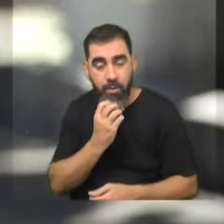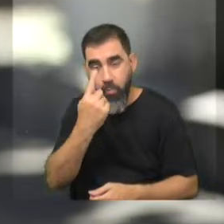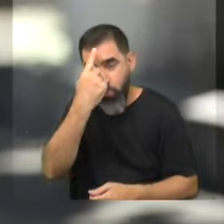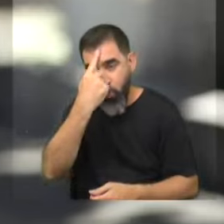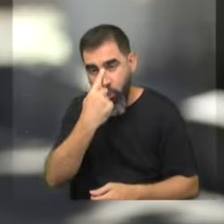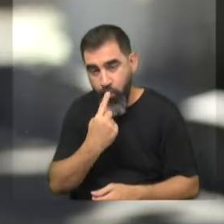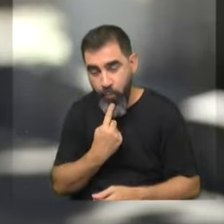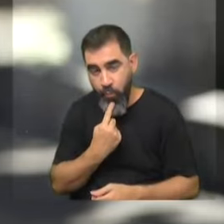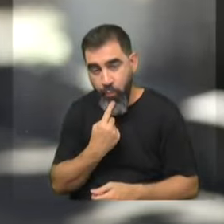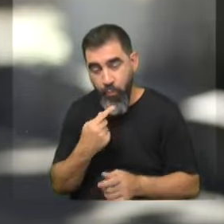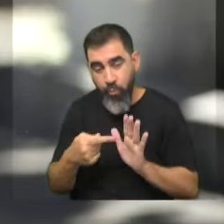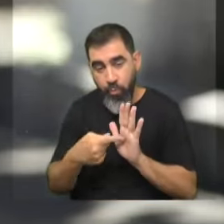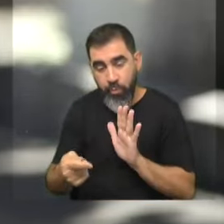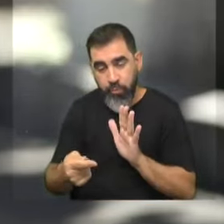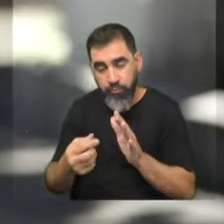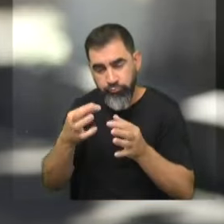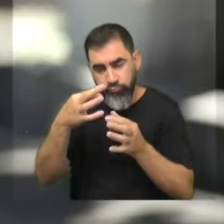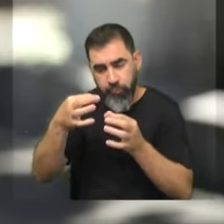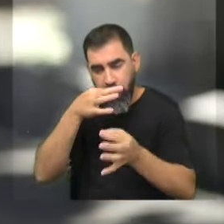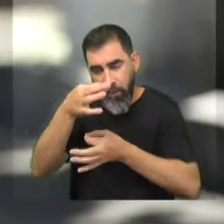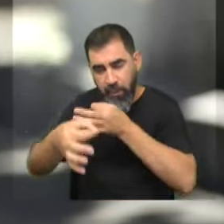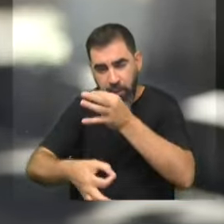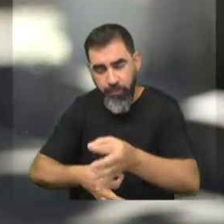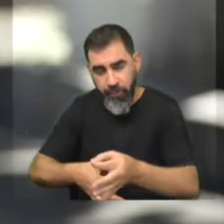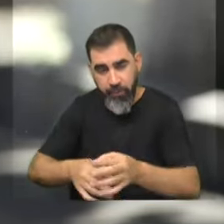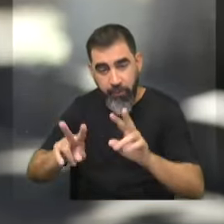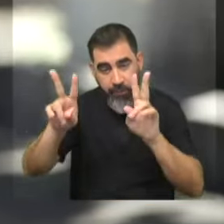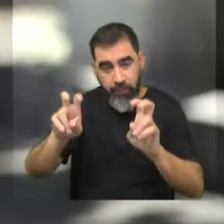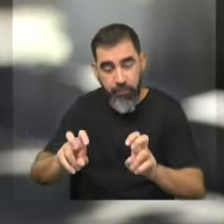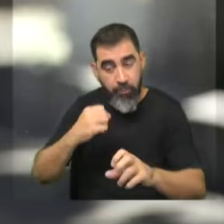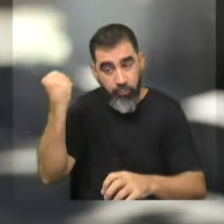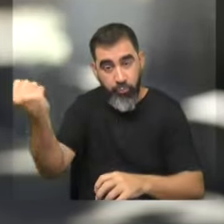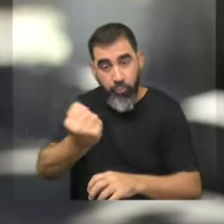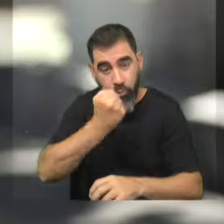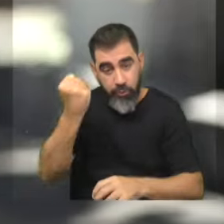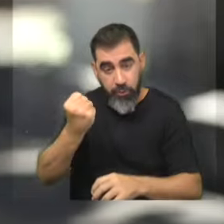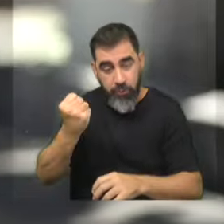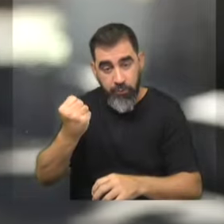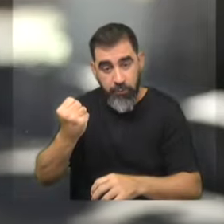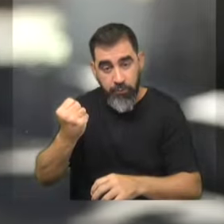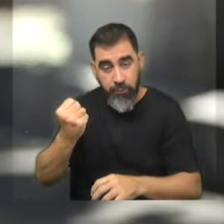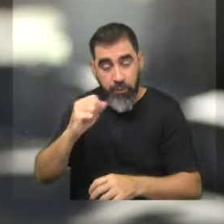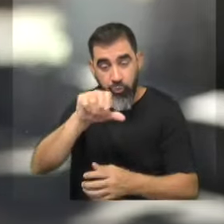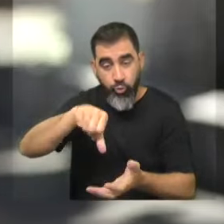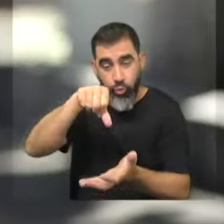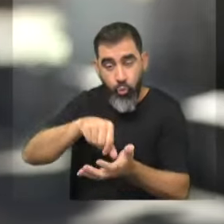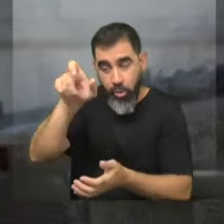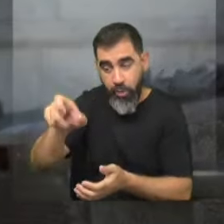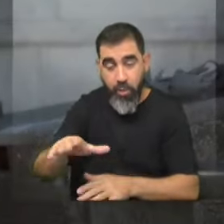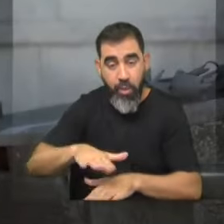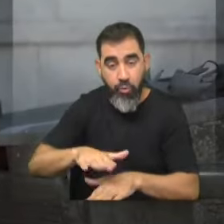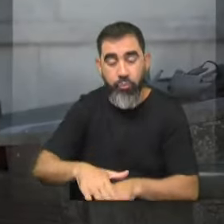allí tenemos varias inscripciones que hacen referencia a la importancia que él tenía como ciudadano en ese momento.